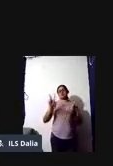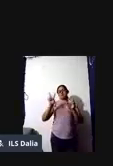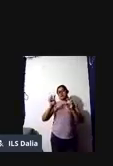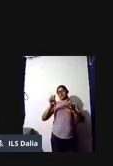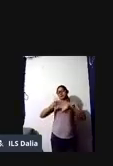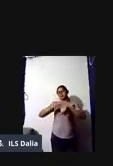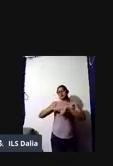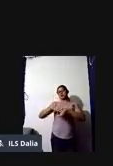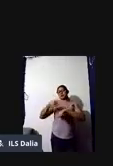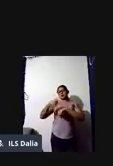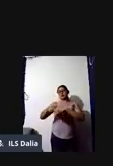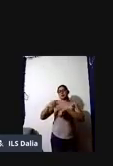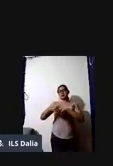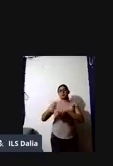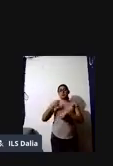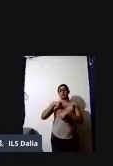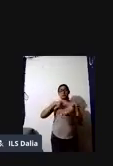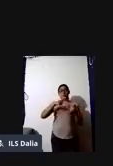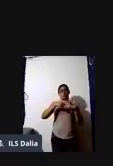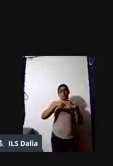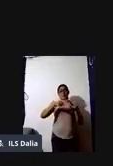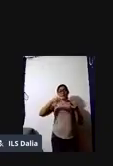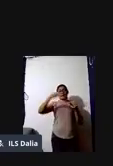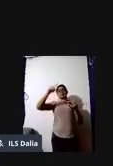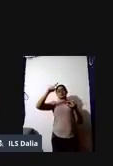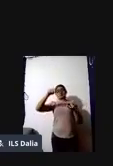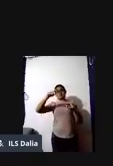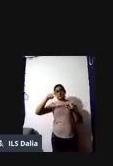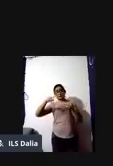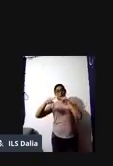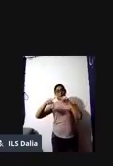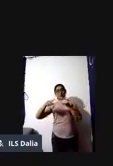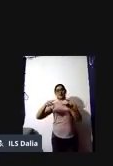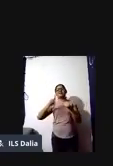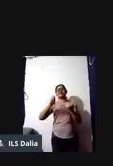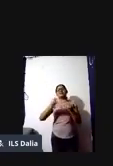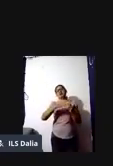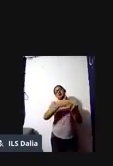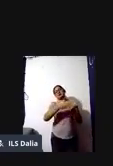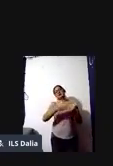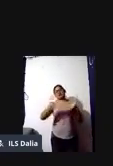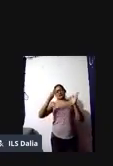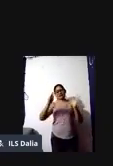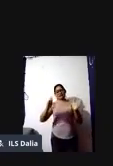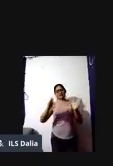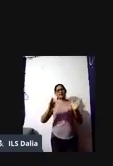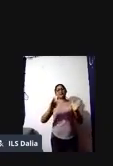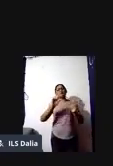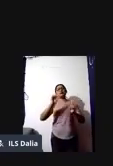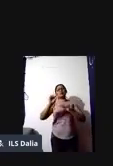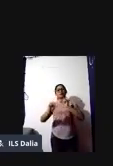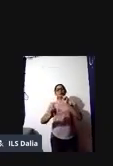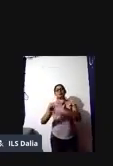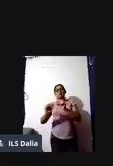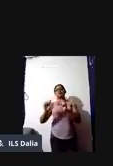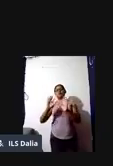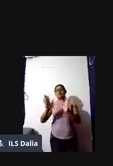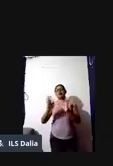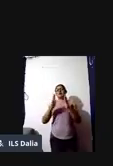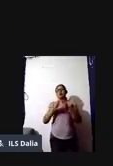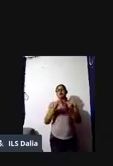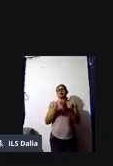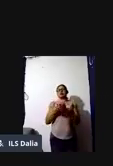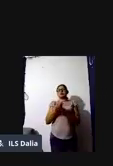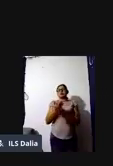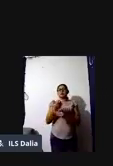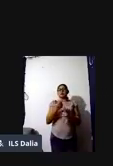pues se va a alargar, ¿no? Es lo que entendemos todas y todos. Si no nos cuidamos esta semana, se va a alargar. ¿Y qué pasa si yo soy